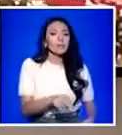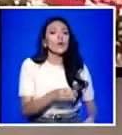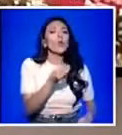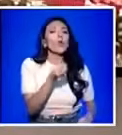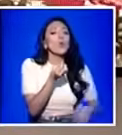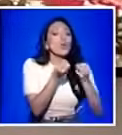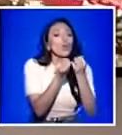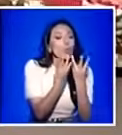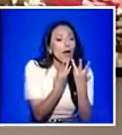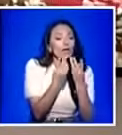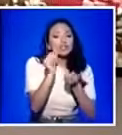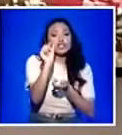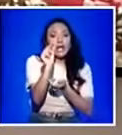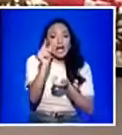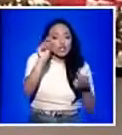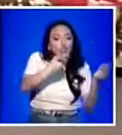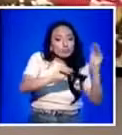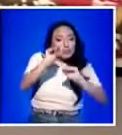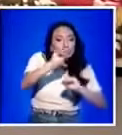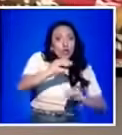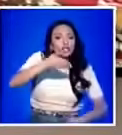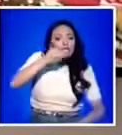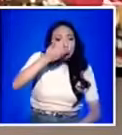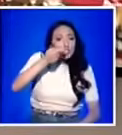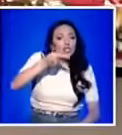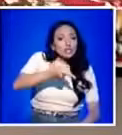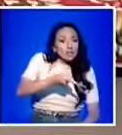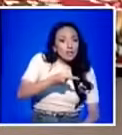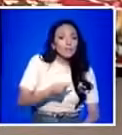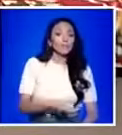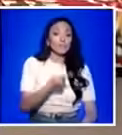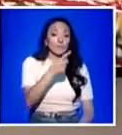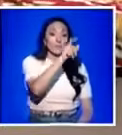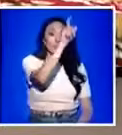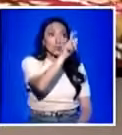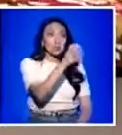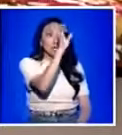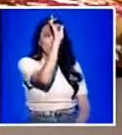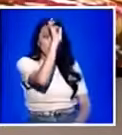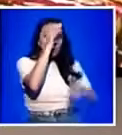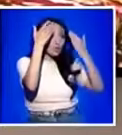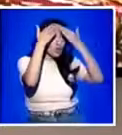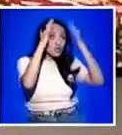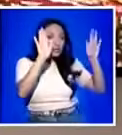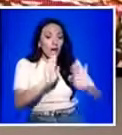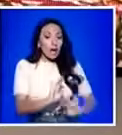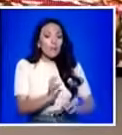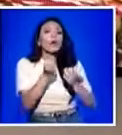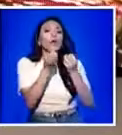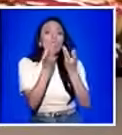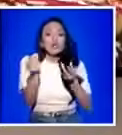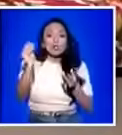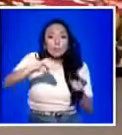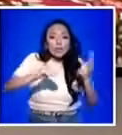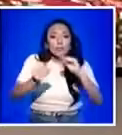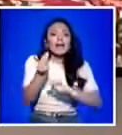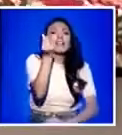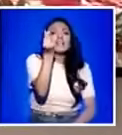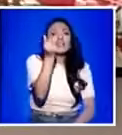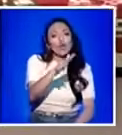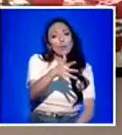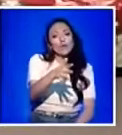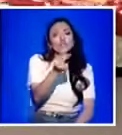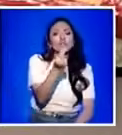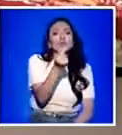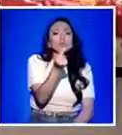¿Cuántos granos lleva la fanesca para que el ama de casa que nos está viendo desde su hogar sepa cuánto dinerito debe llevar? Me imagino